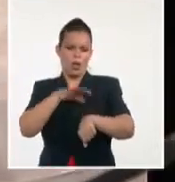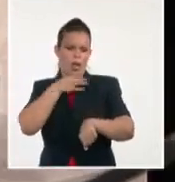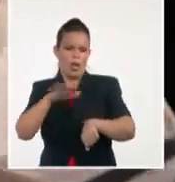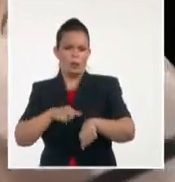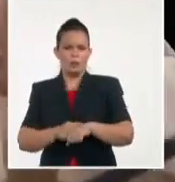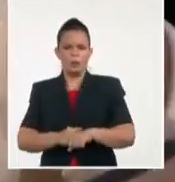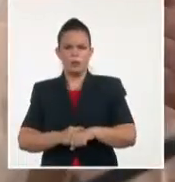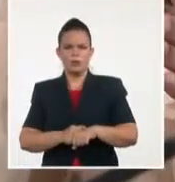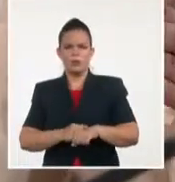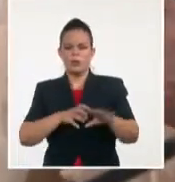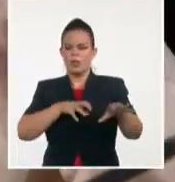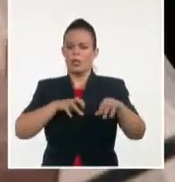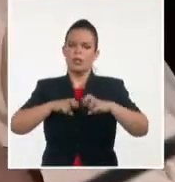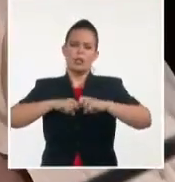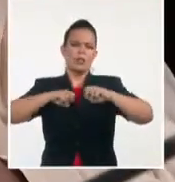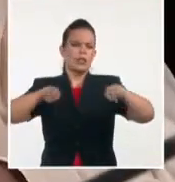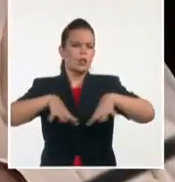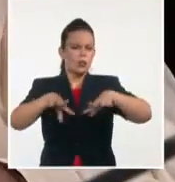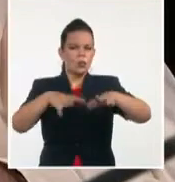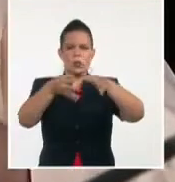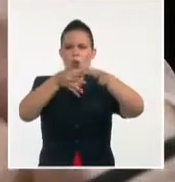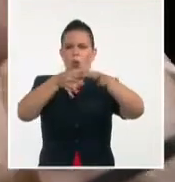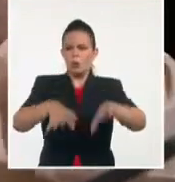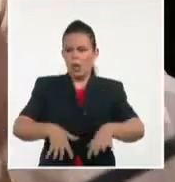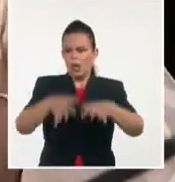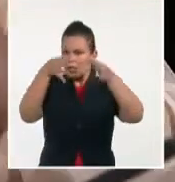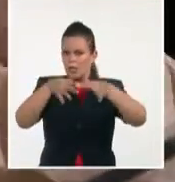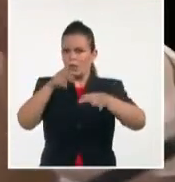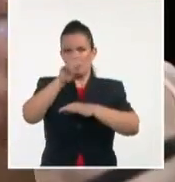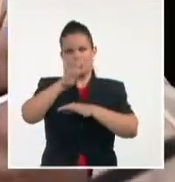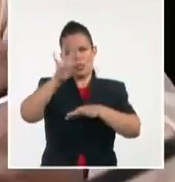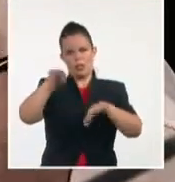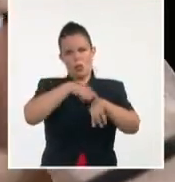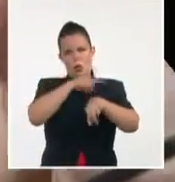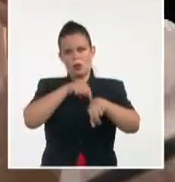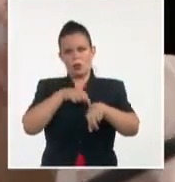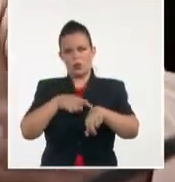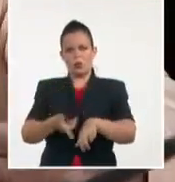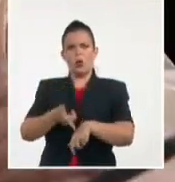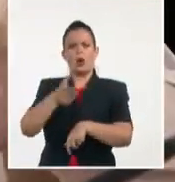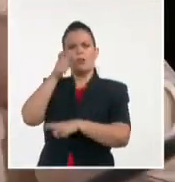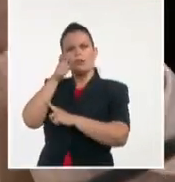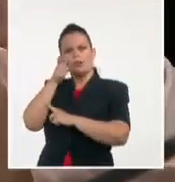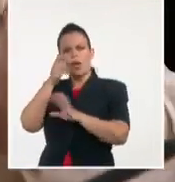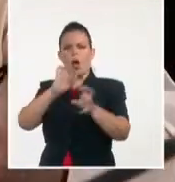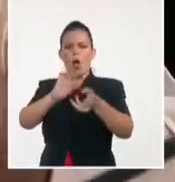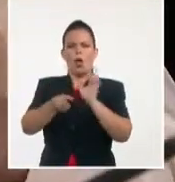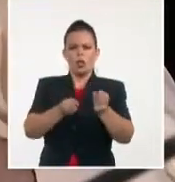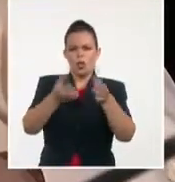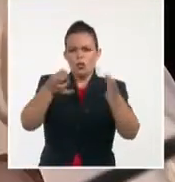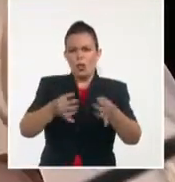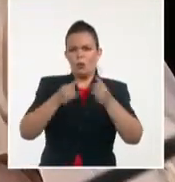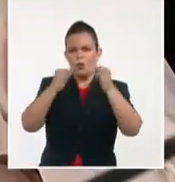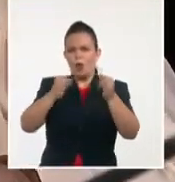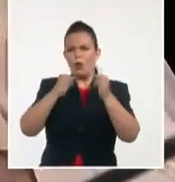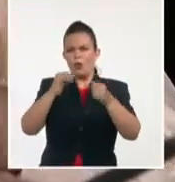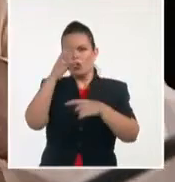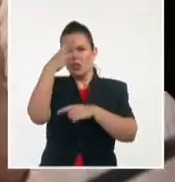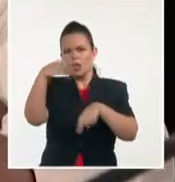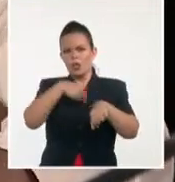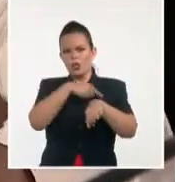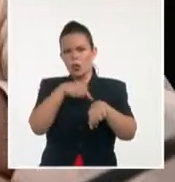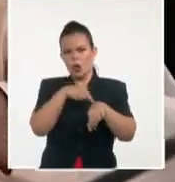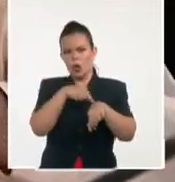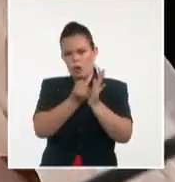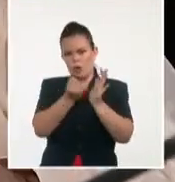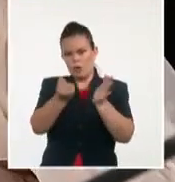se está vigilando las 24 horas de manera ininterrumpida, se hacen informaciones cada 3 horas de manera oficial. A partir